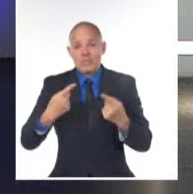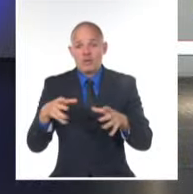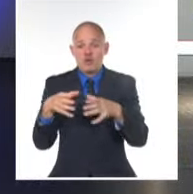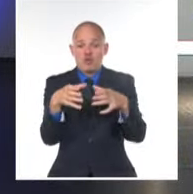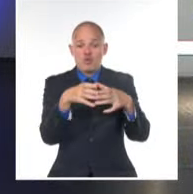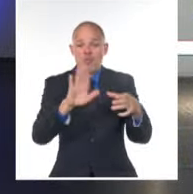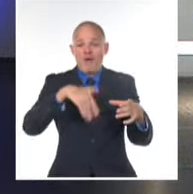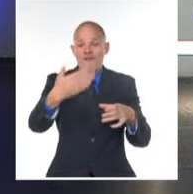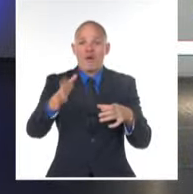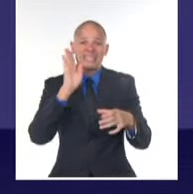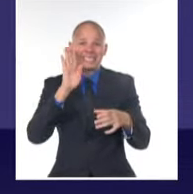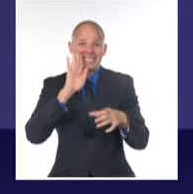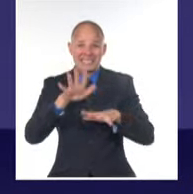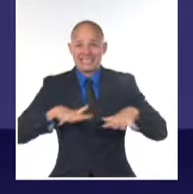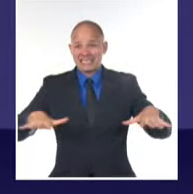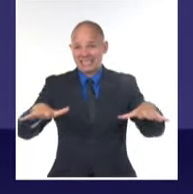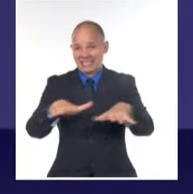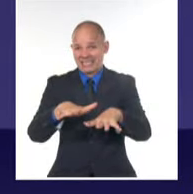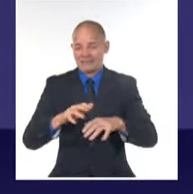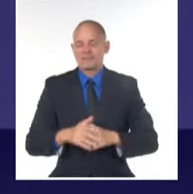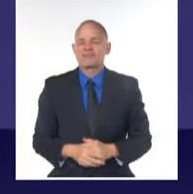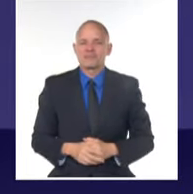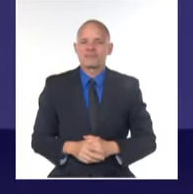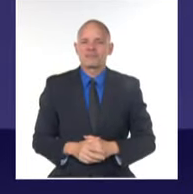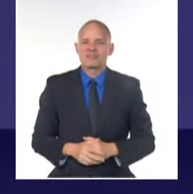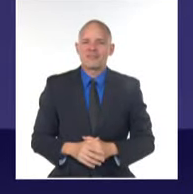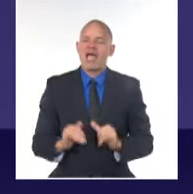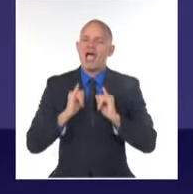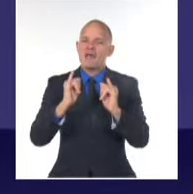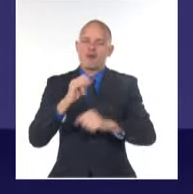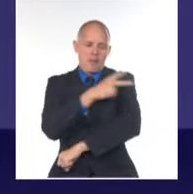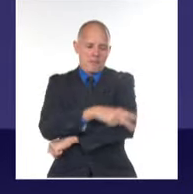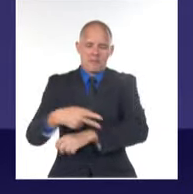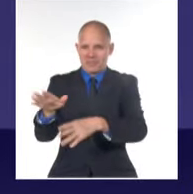Y de esta manera, Lady, ponemos punto final a nuestro recorrido más allá de la frontera cubana.